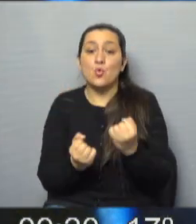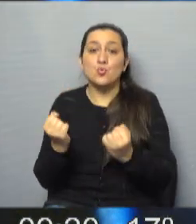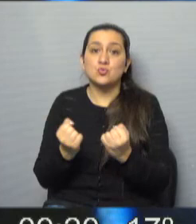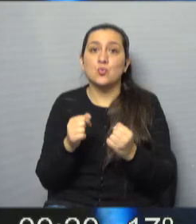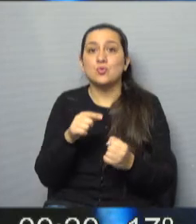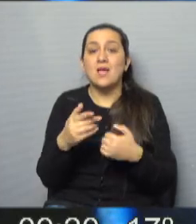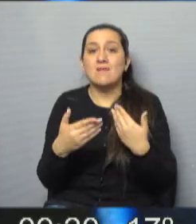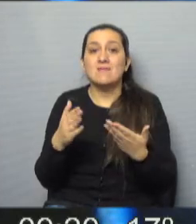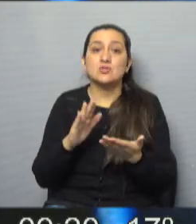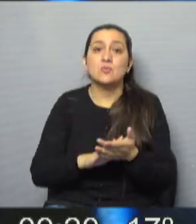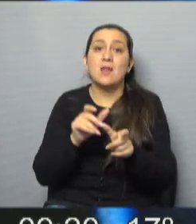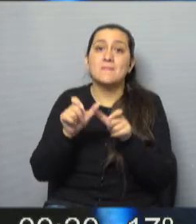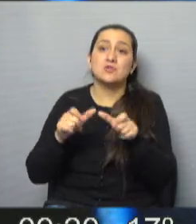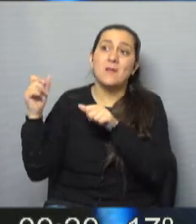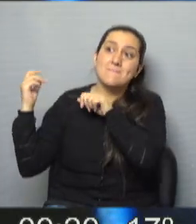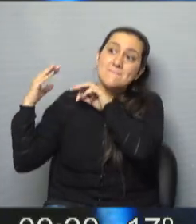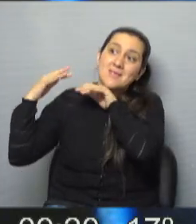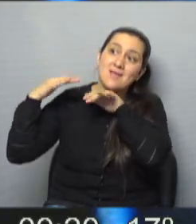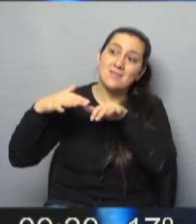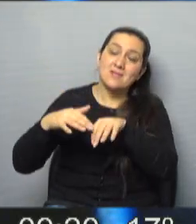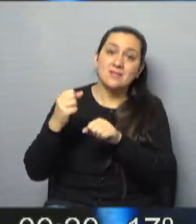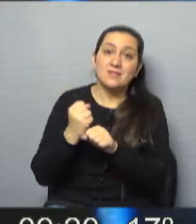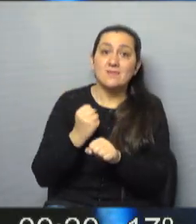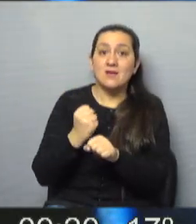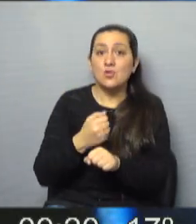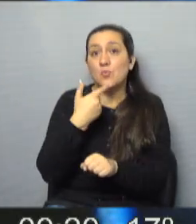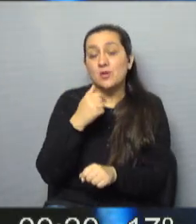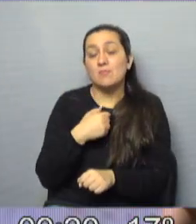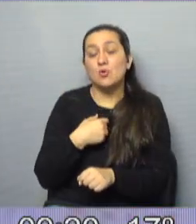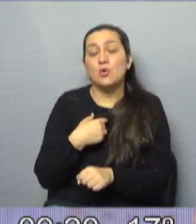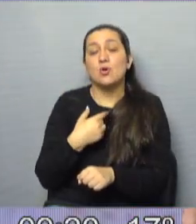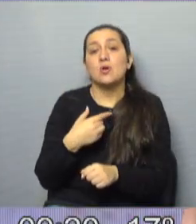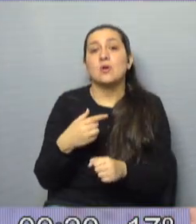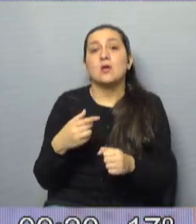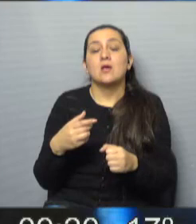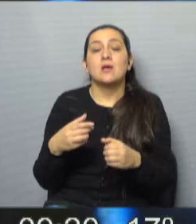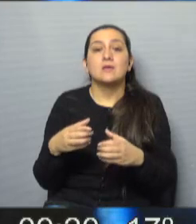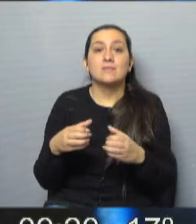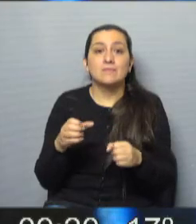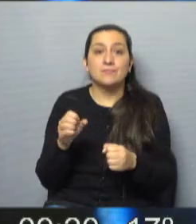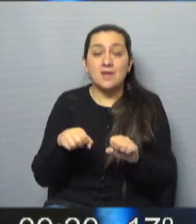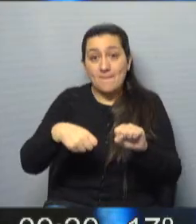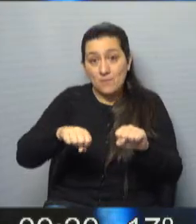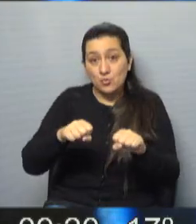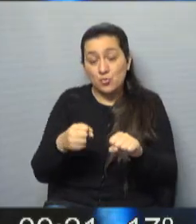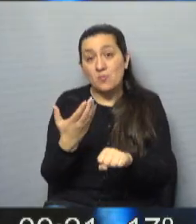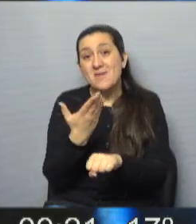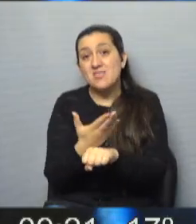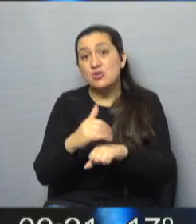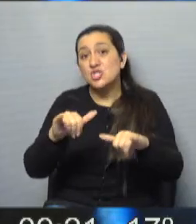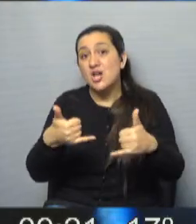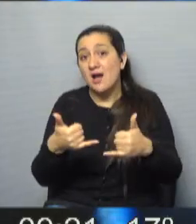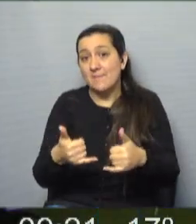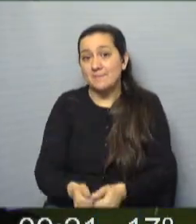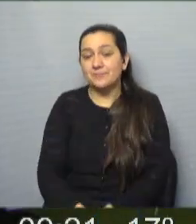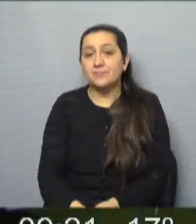mencionaba la población migrante. Hay mucha población migrante que está trabajando, por ejemplo, en PedidosYa, por sí. decirlo de alguna manera, y por nombrar una empresa. Y en Uber, clara, bien,